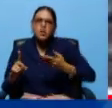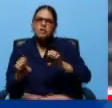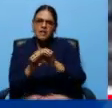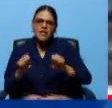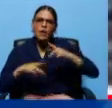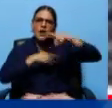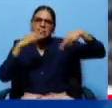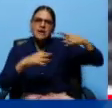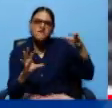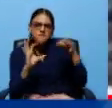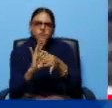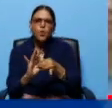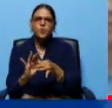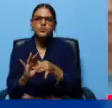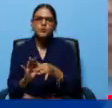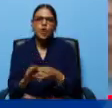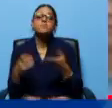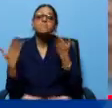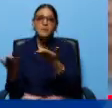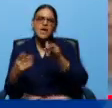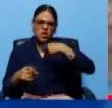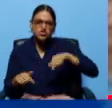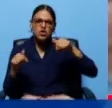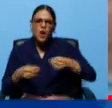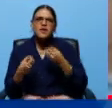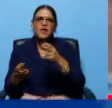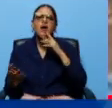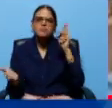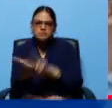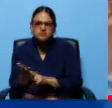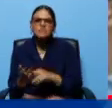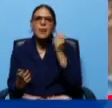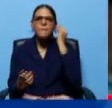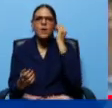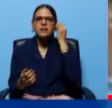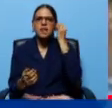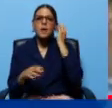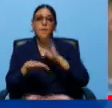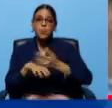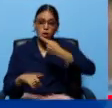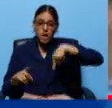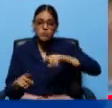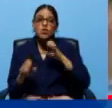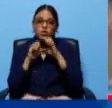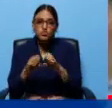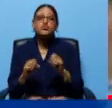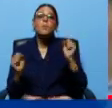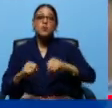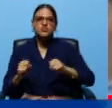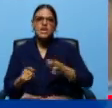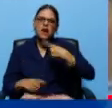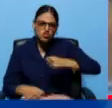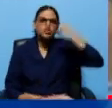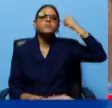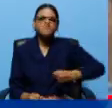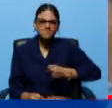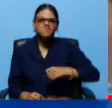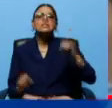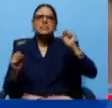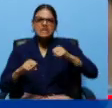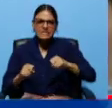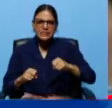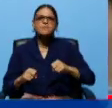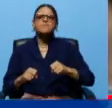la revolución y le estamos dando respuesta, porque nosotros somos muy tercos,